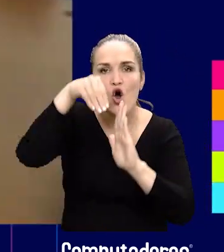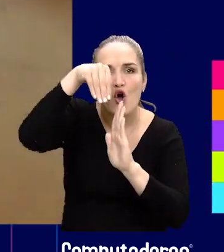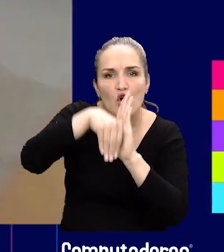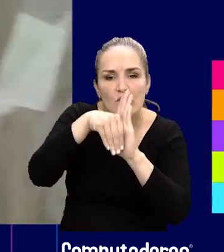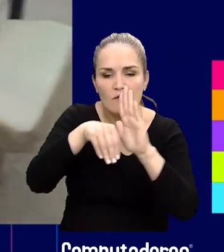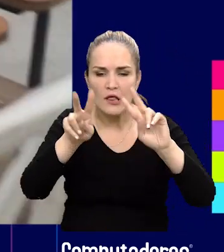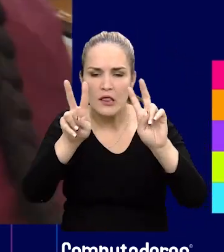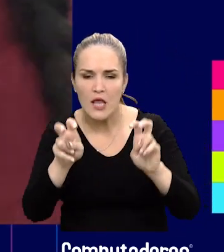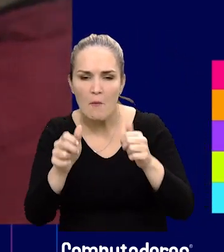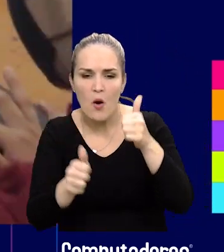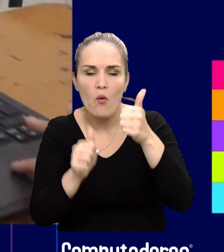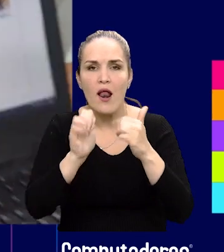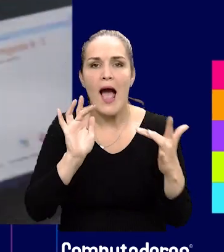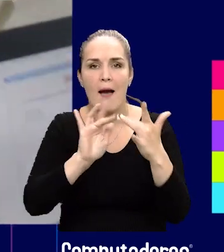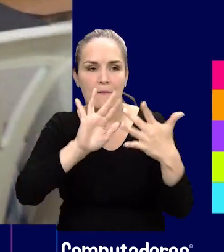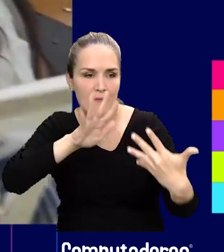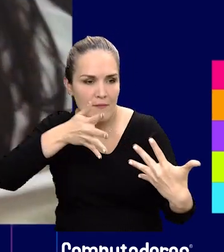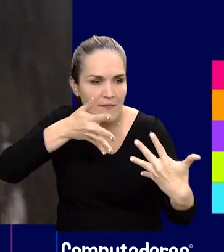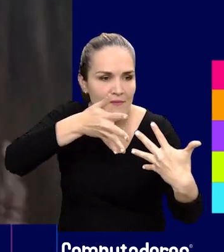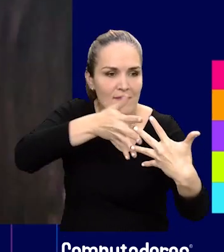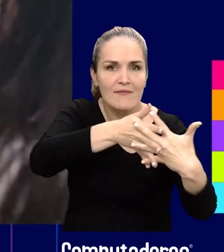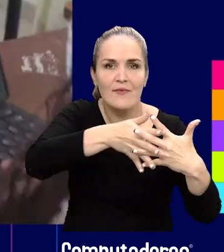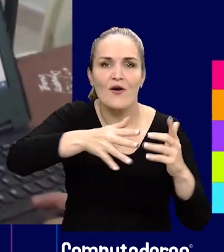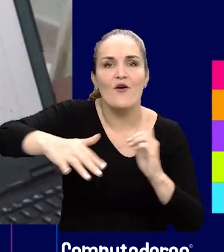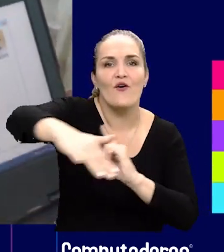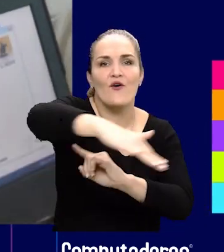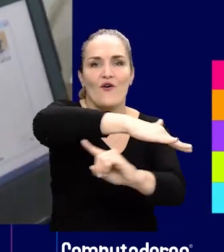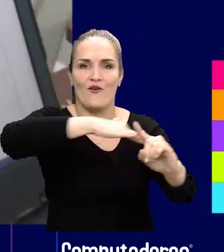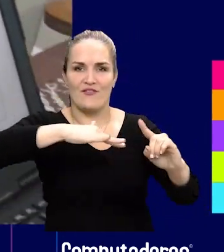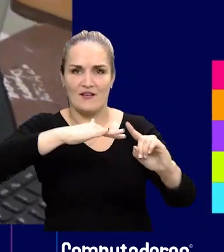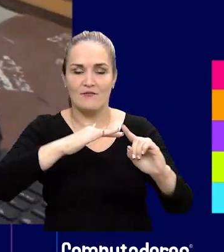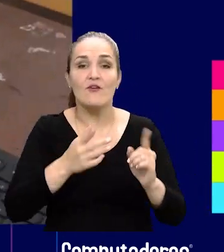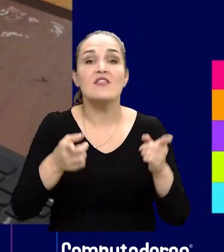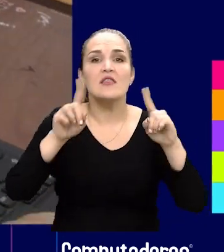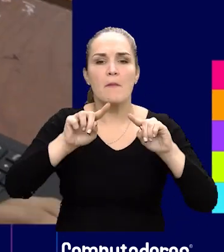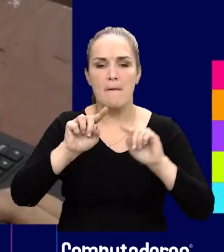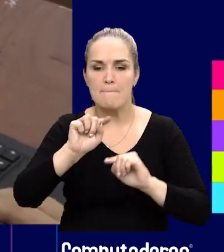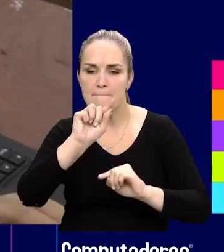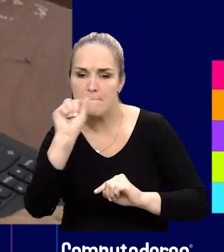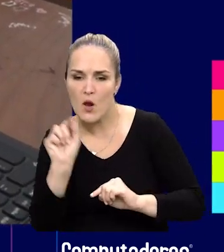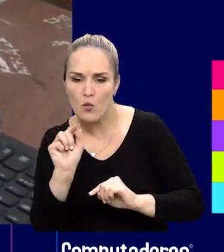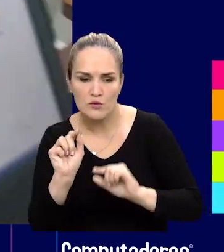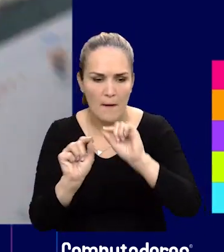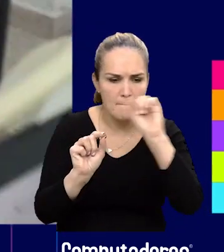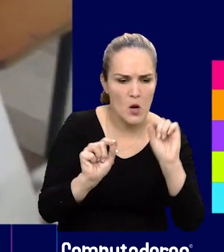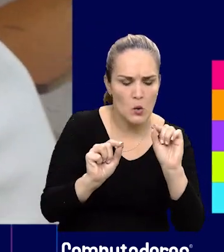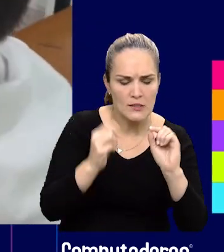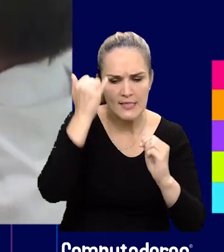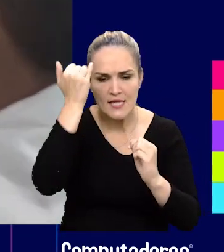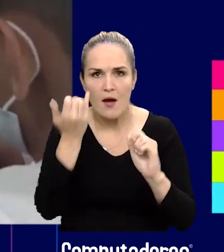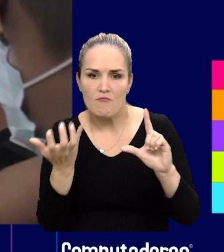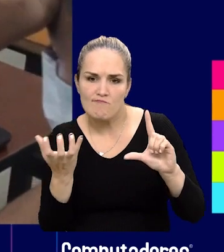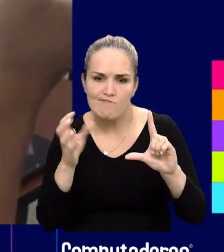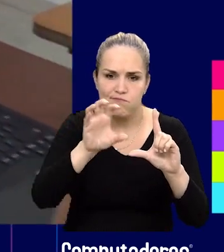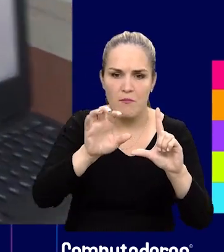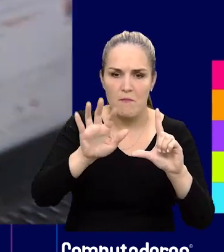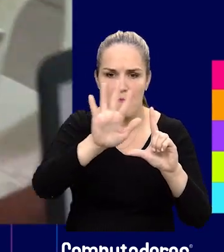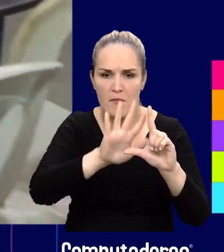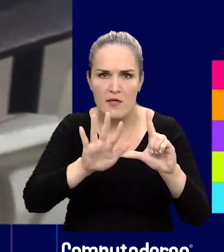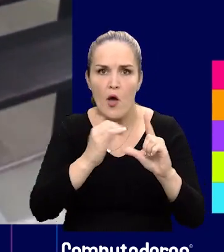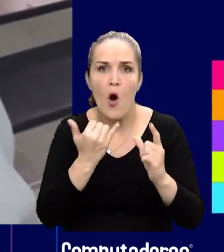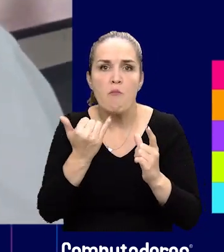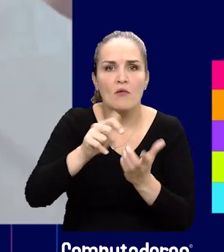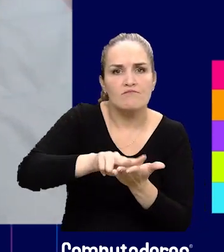permite adaptarse a las particularidades, especialmente en el diseño de preguntas, integración de imágenes y multimedia,